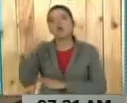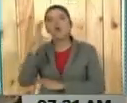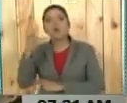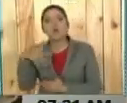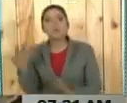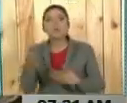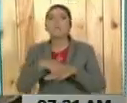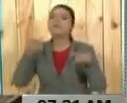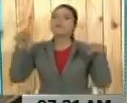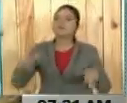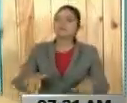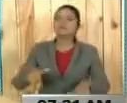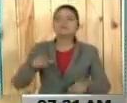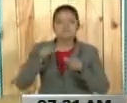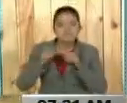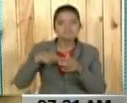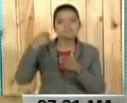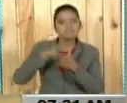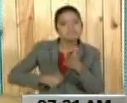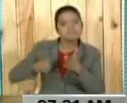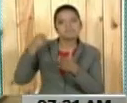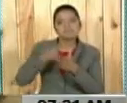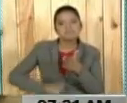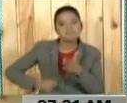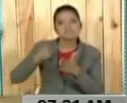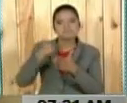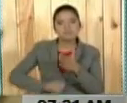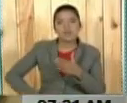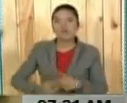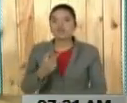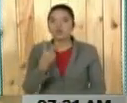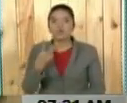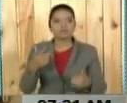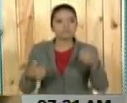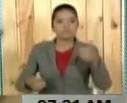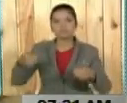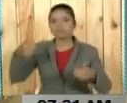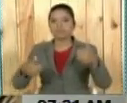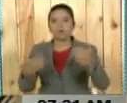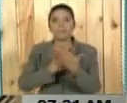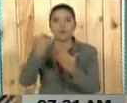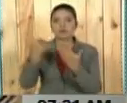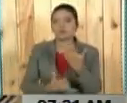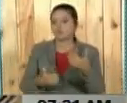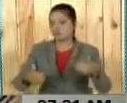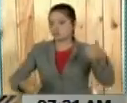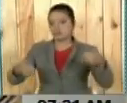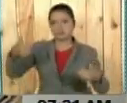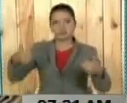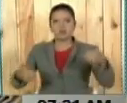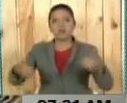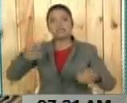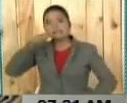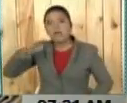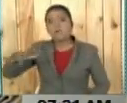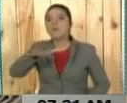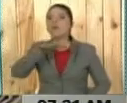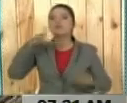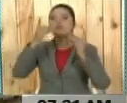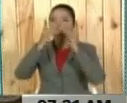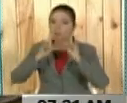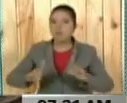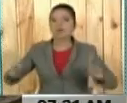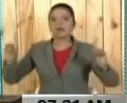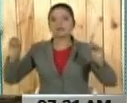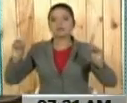¿Por qué aquí seguimos luchando o confrontándonos dos modelos, dos proyectos, dos fuerzas políticas y el pueblo democráticamente,